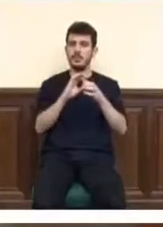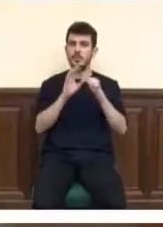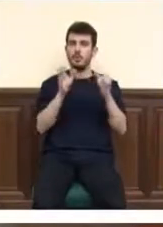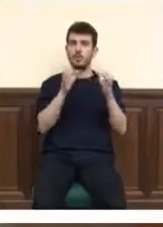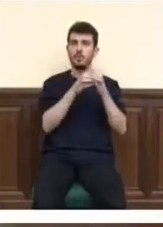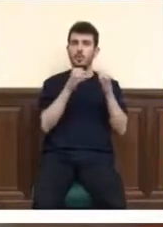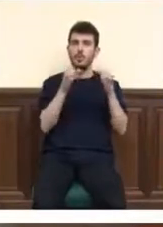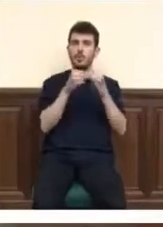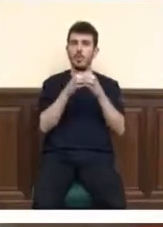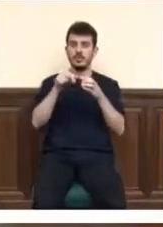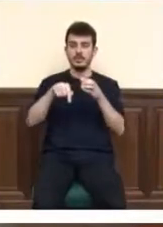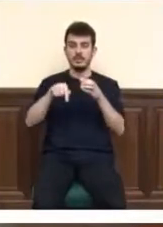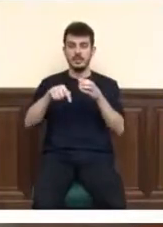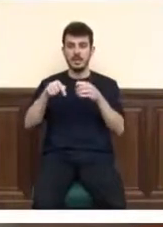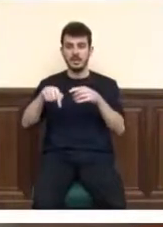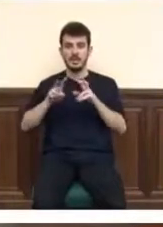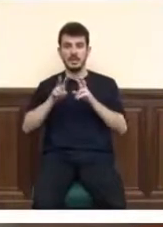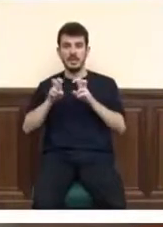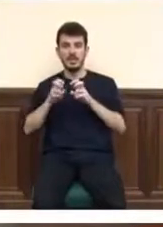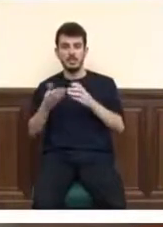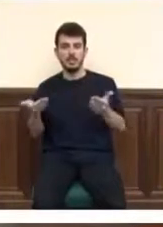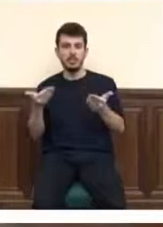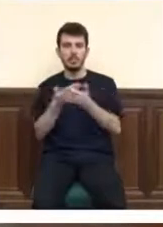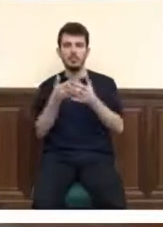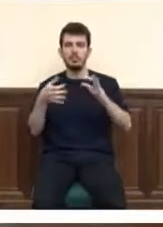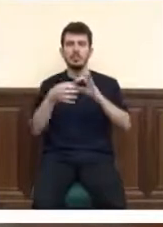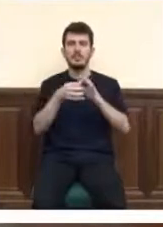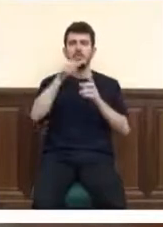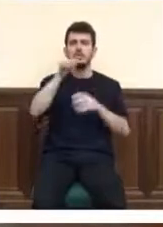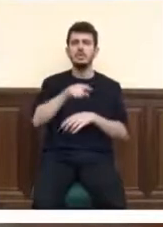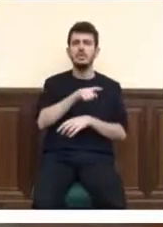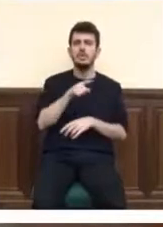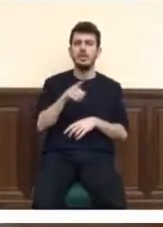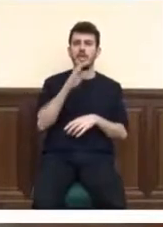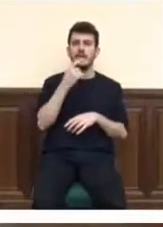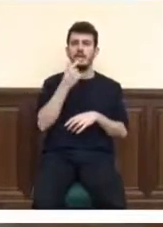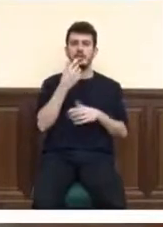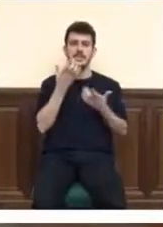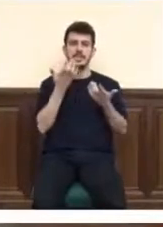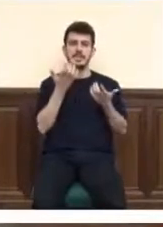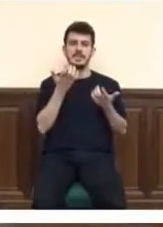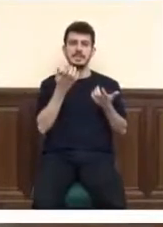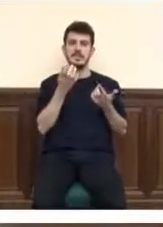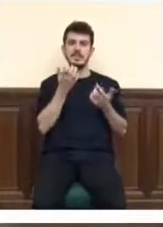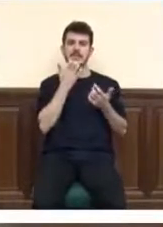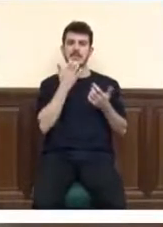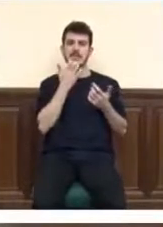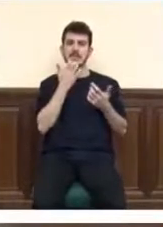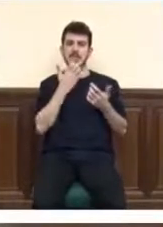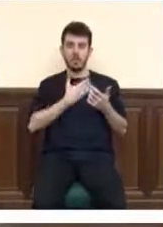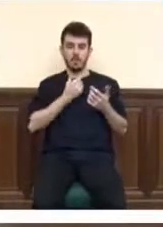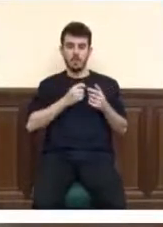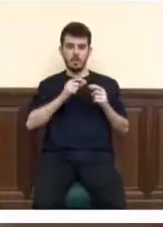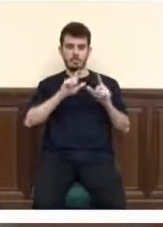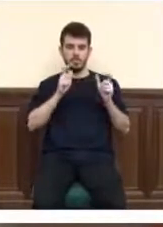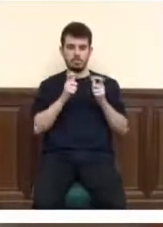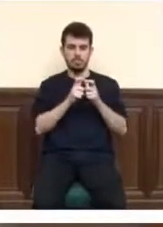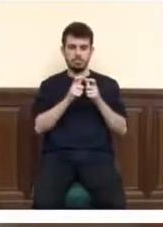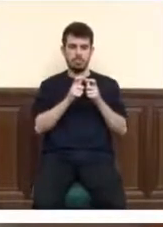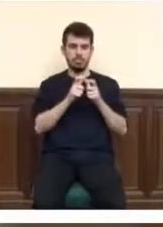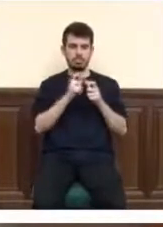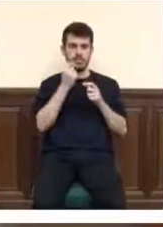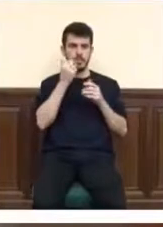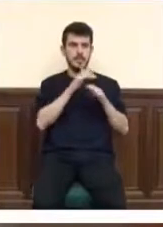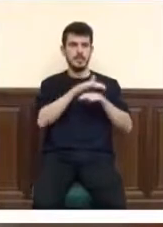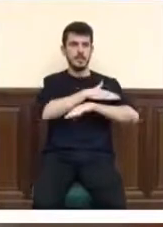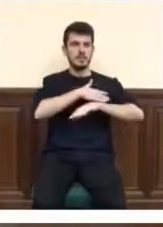proponentes de estas iniciativas, porque digo, si presentan una moción al Pleno de Móstoles instando al